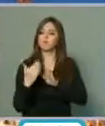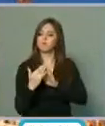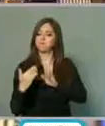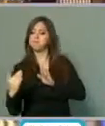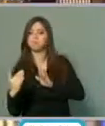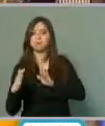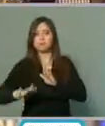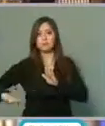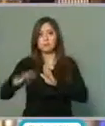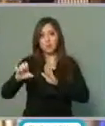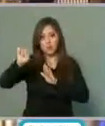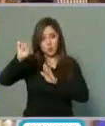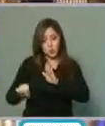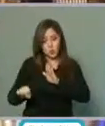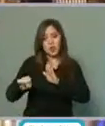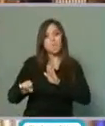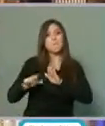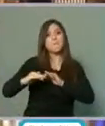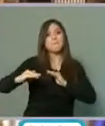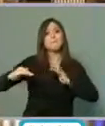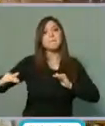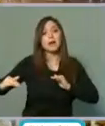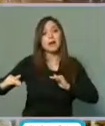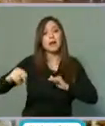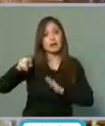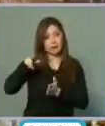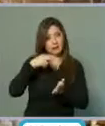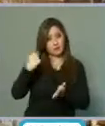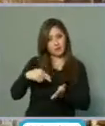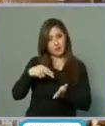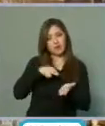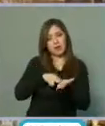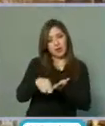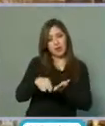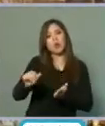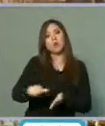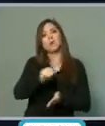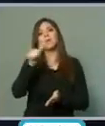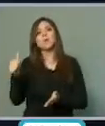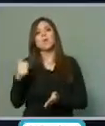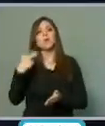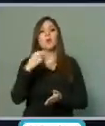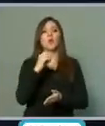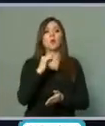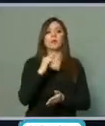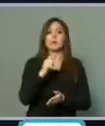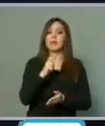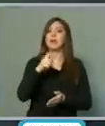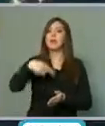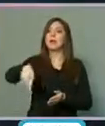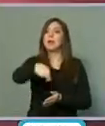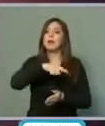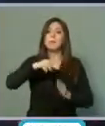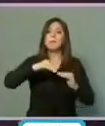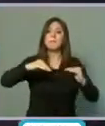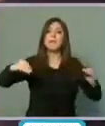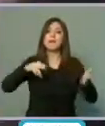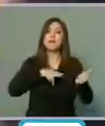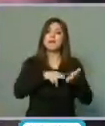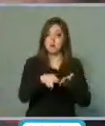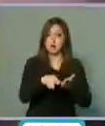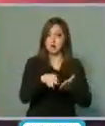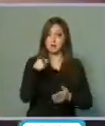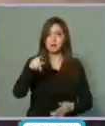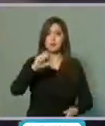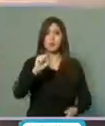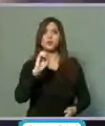sur del Mar Negro y del lado de, vamos a decir, oeste, no sé qué, del Mar Negro. Por eso es que